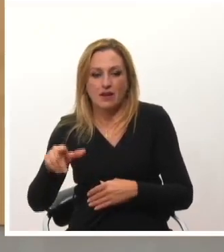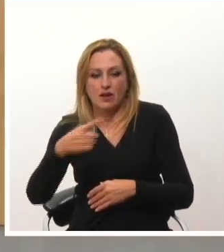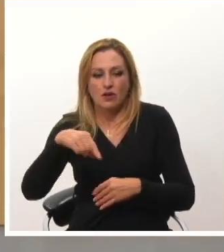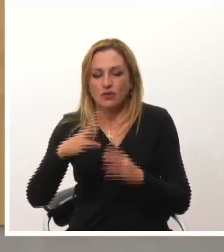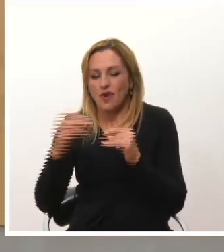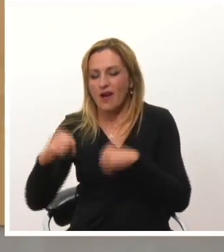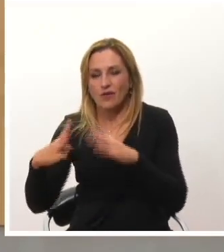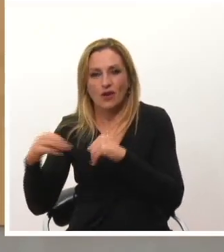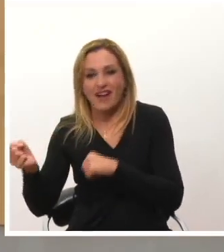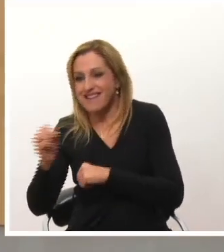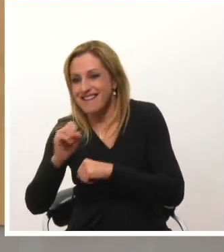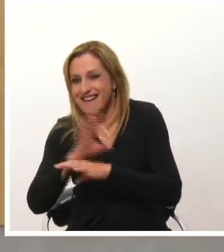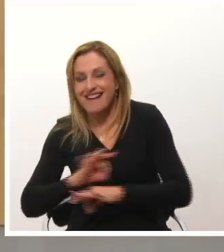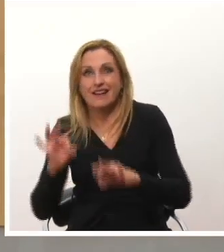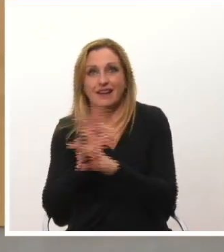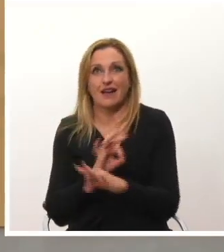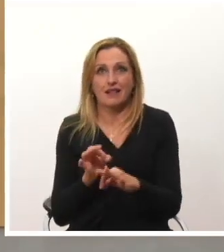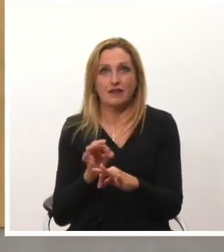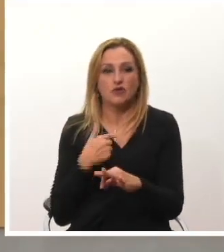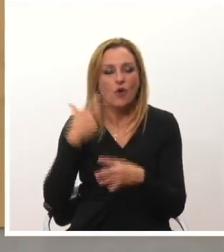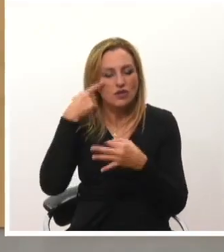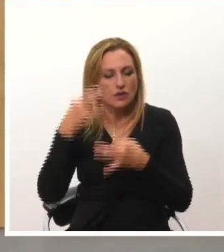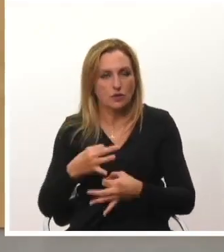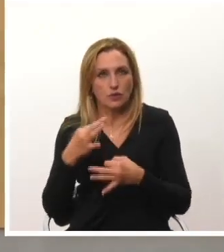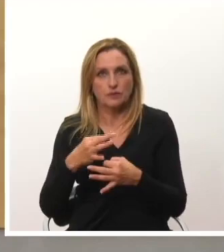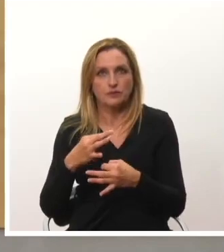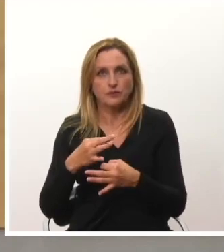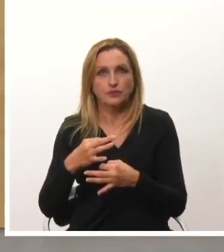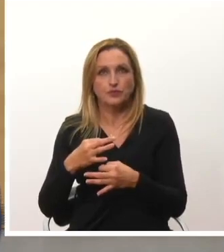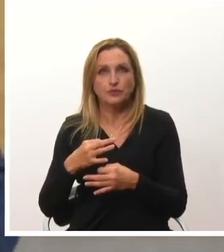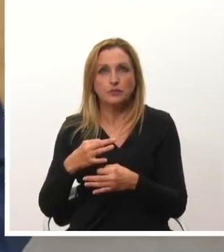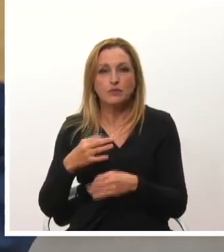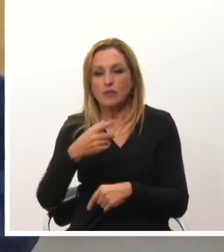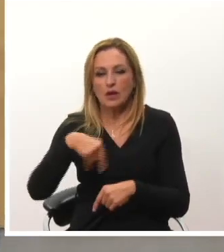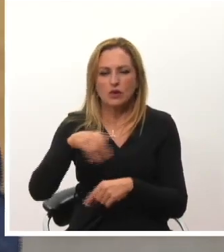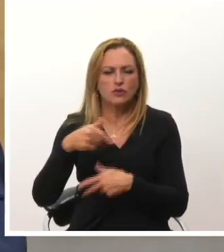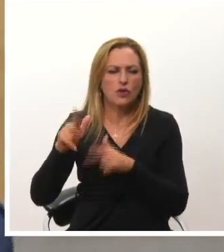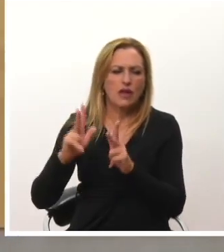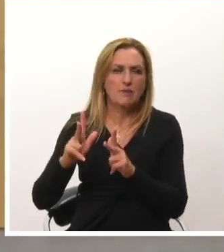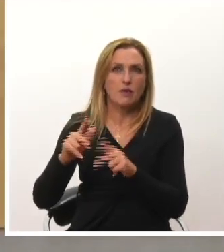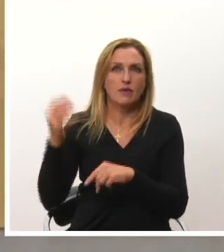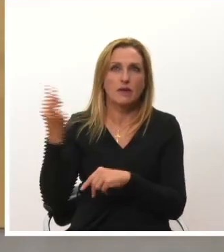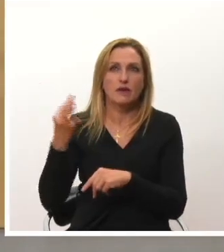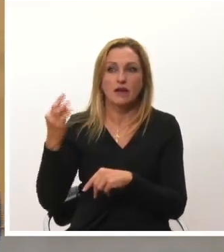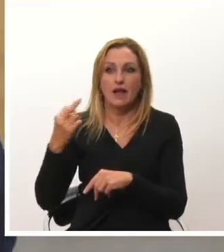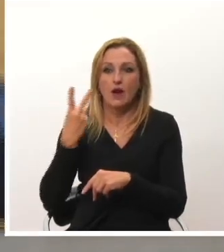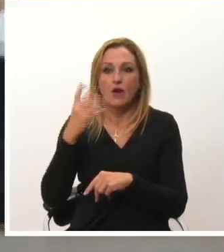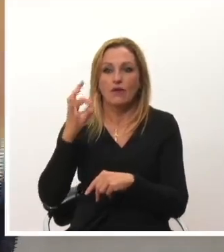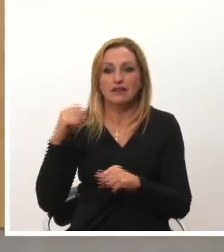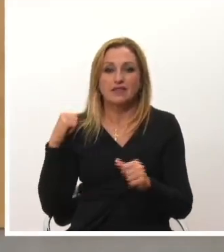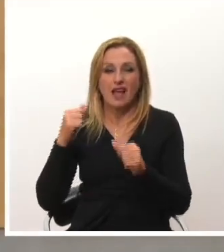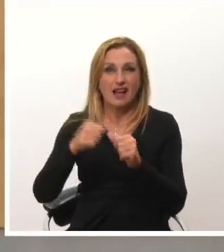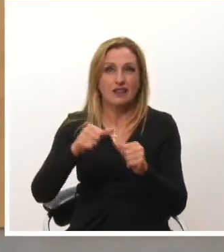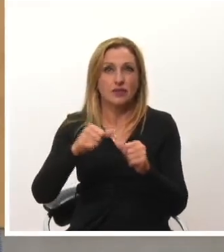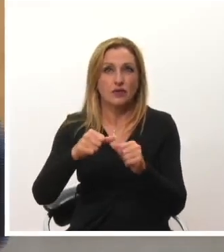ni nada eso se lo puedo asegurar no vamos a dejar que estos 20 años de construir un edificio